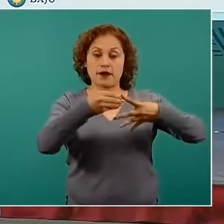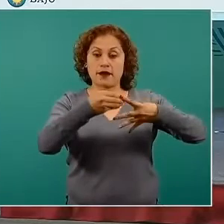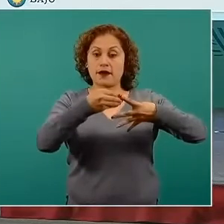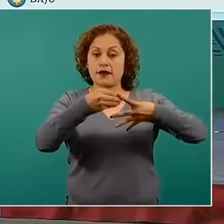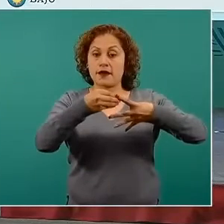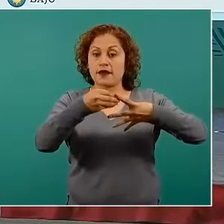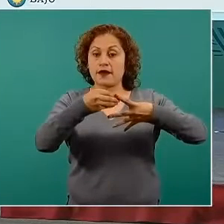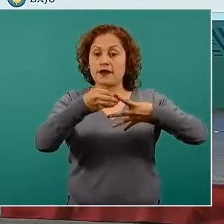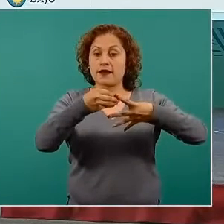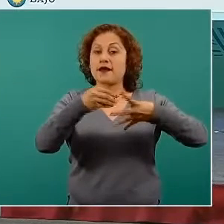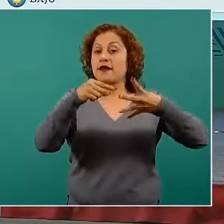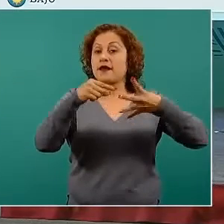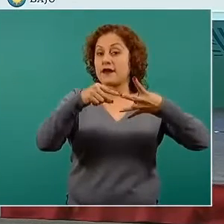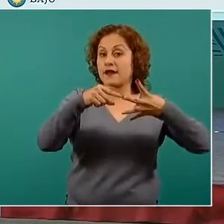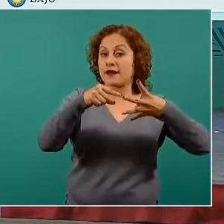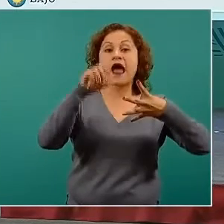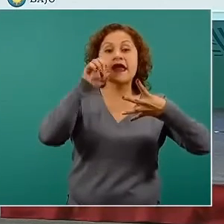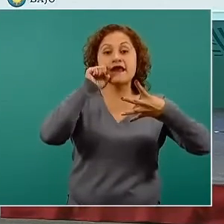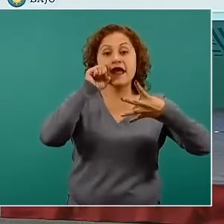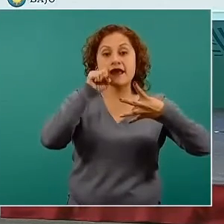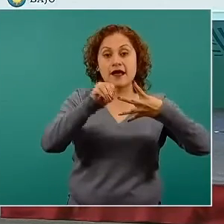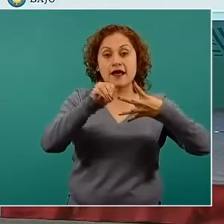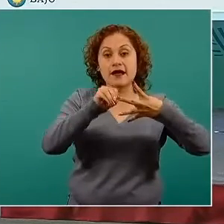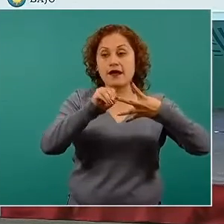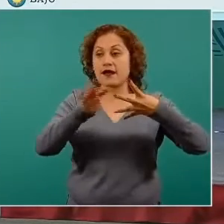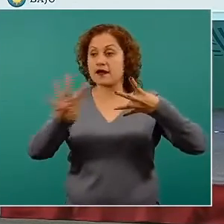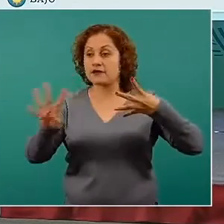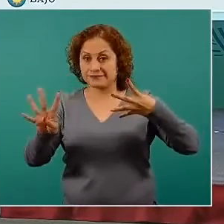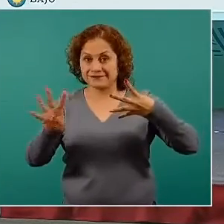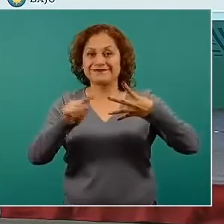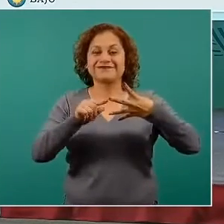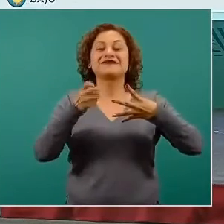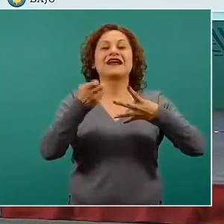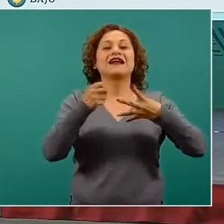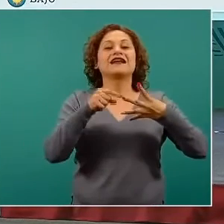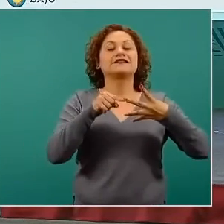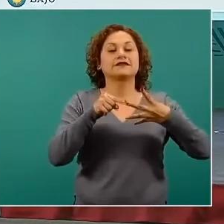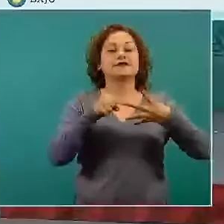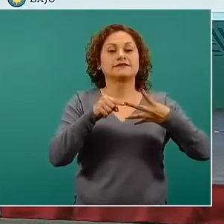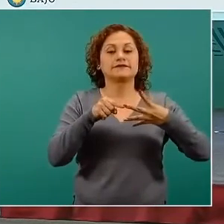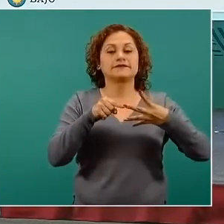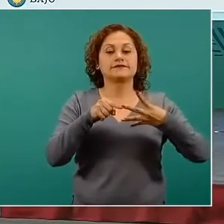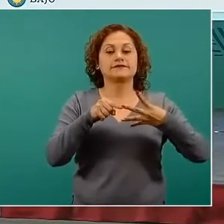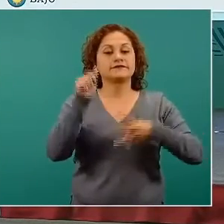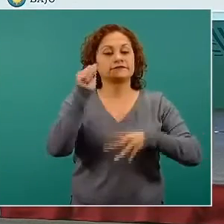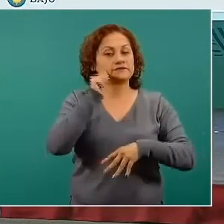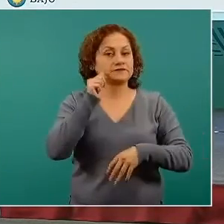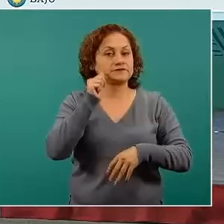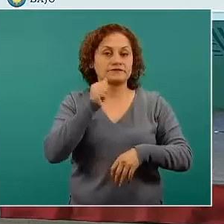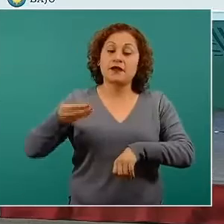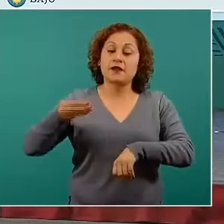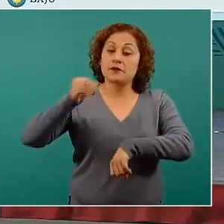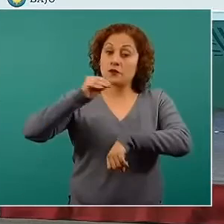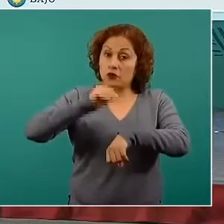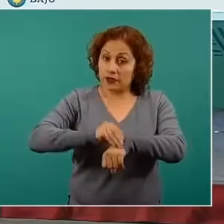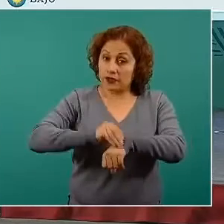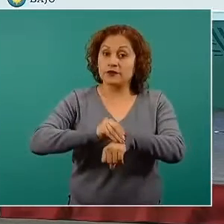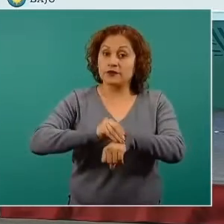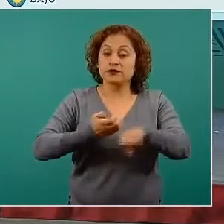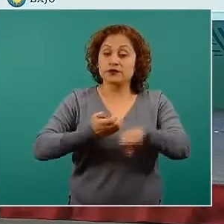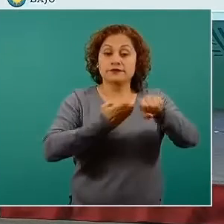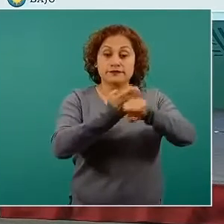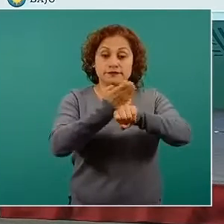El color naranja tiene un rango más amplio, por eso siempre ponemos a el estado o los estados que